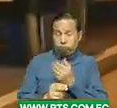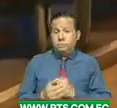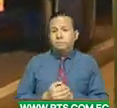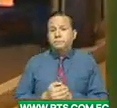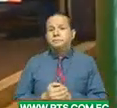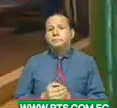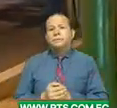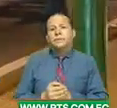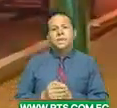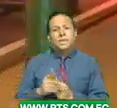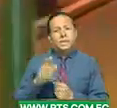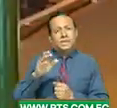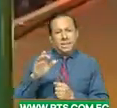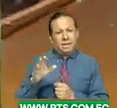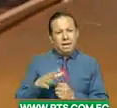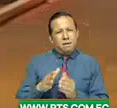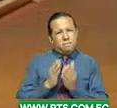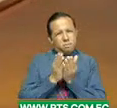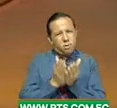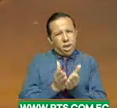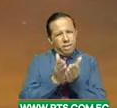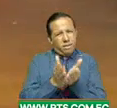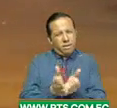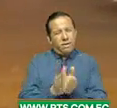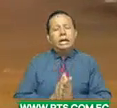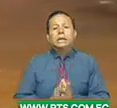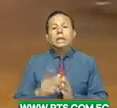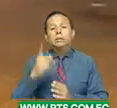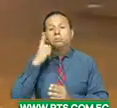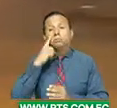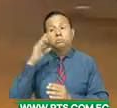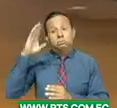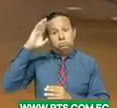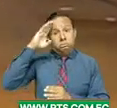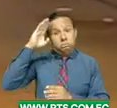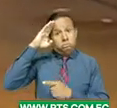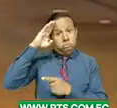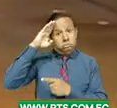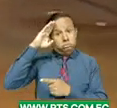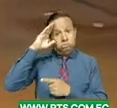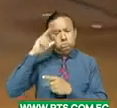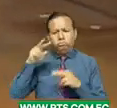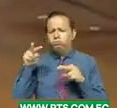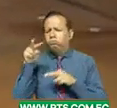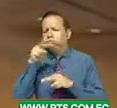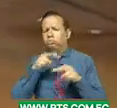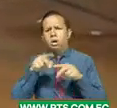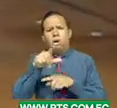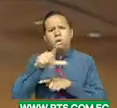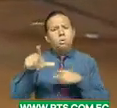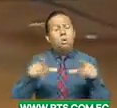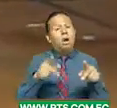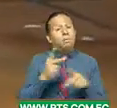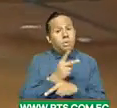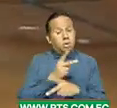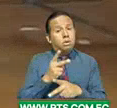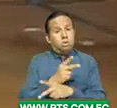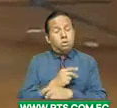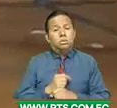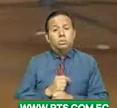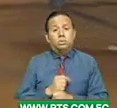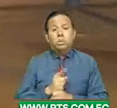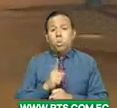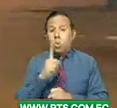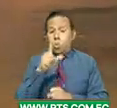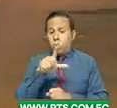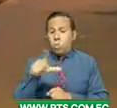el Trinipuerto, el ingreso al Trinipuerto. Lo que sí se pide aquí es presencia policial porque es una zona conflictiva, uno de los sitios